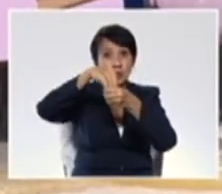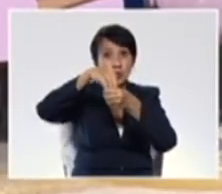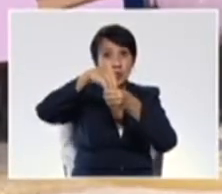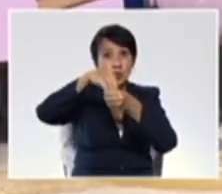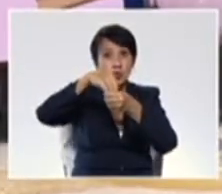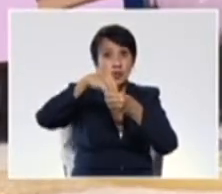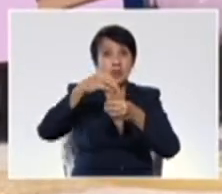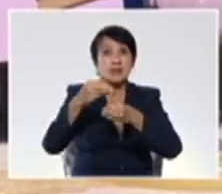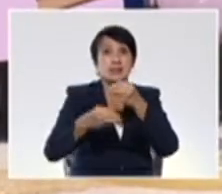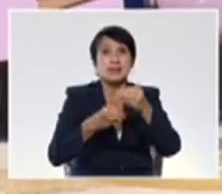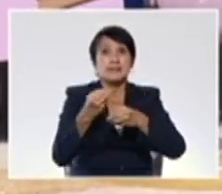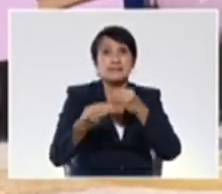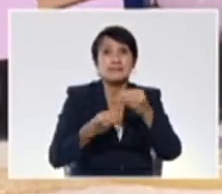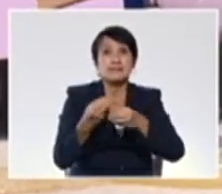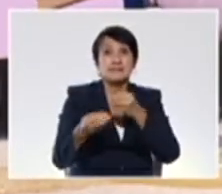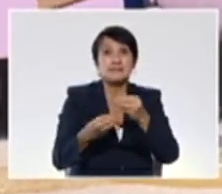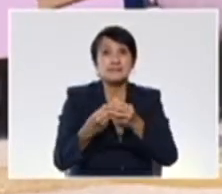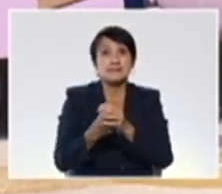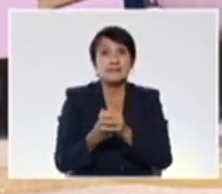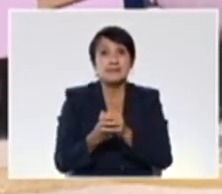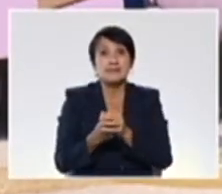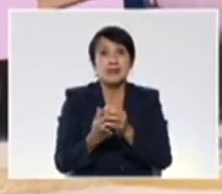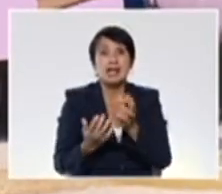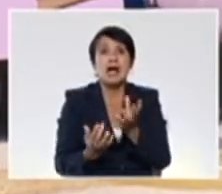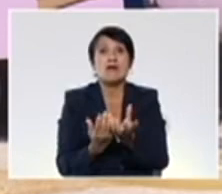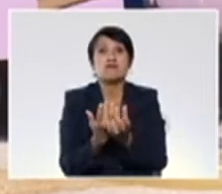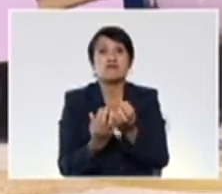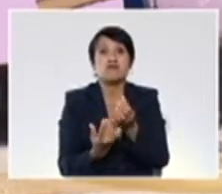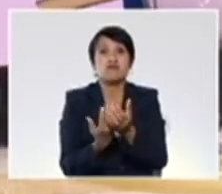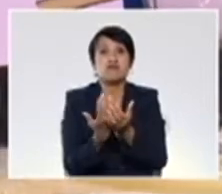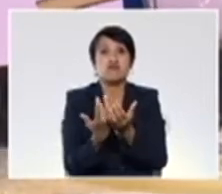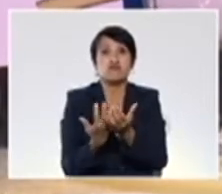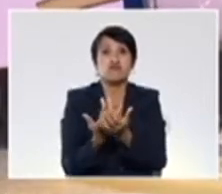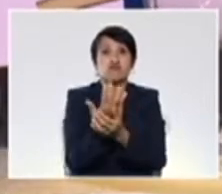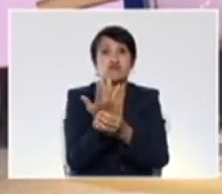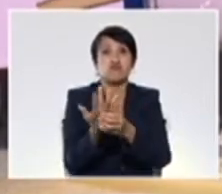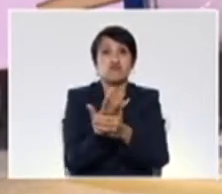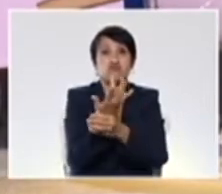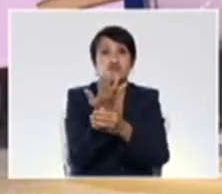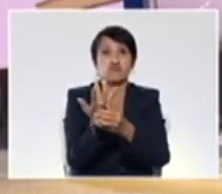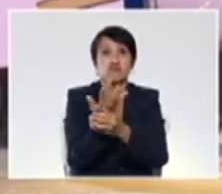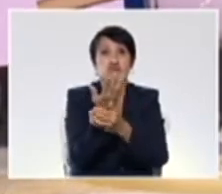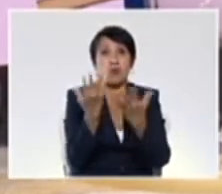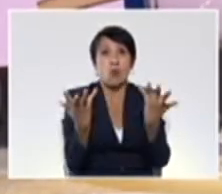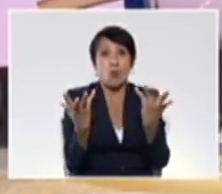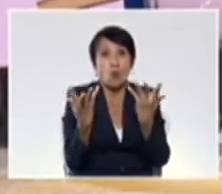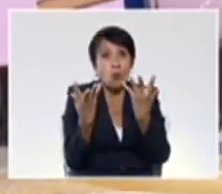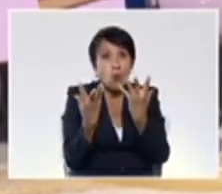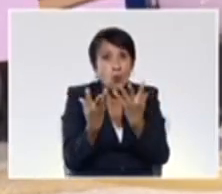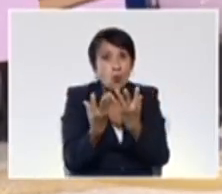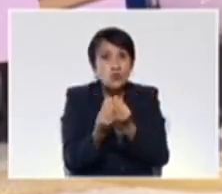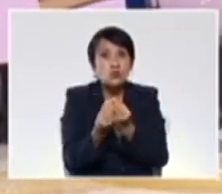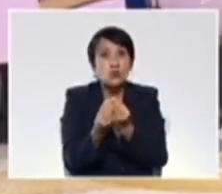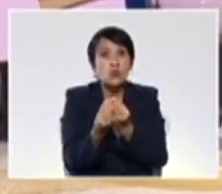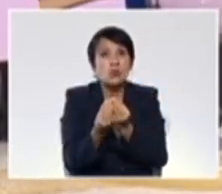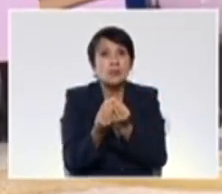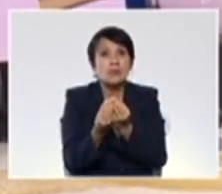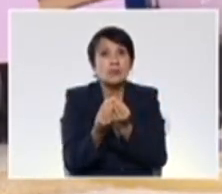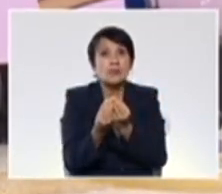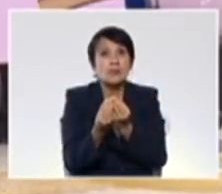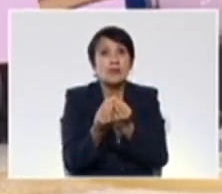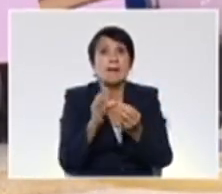que se va a realizar es la evaporación junto con